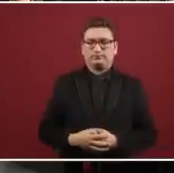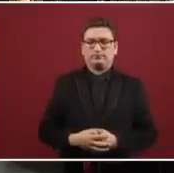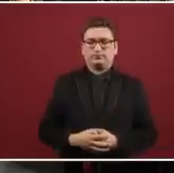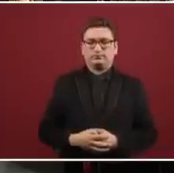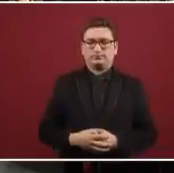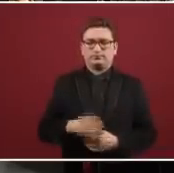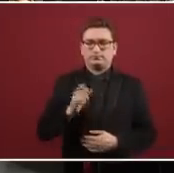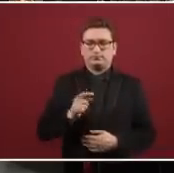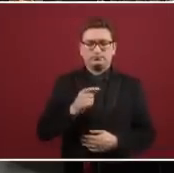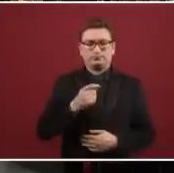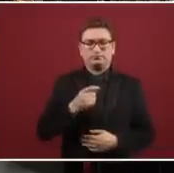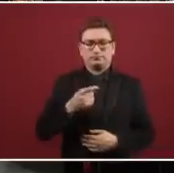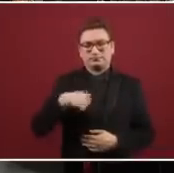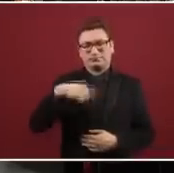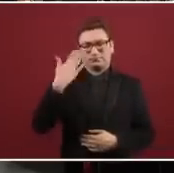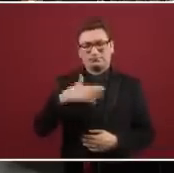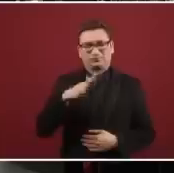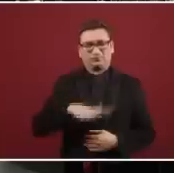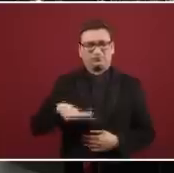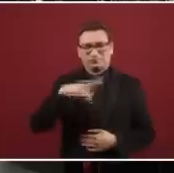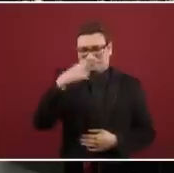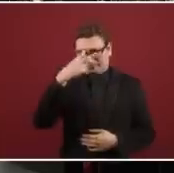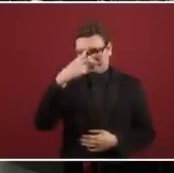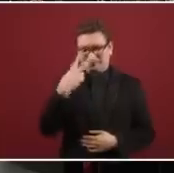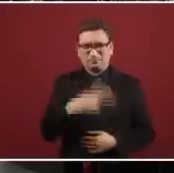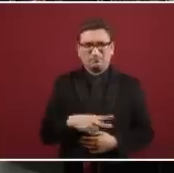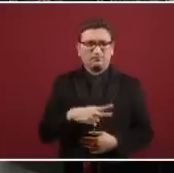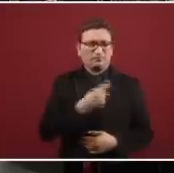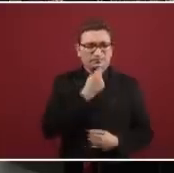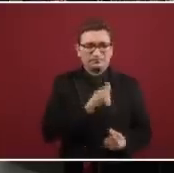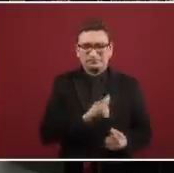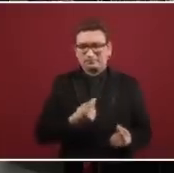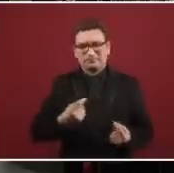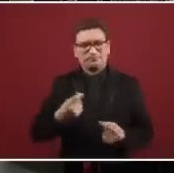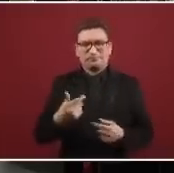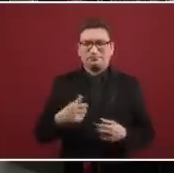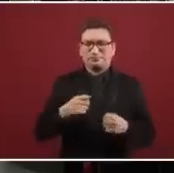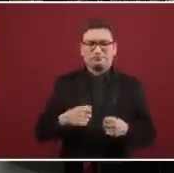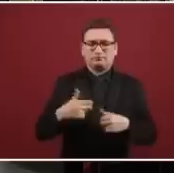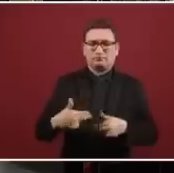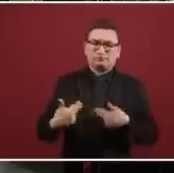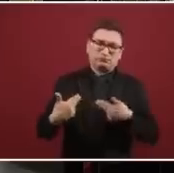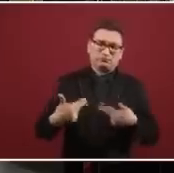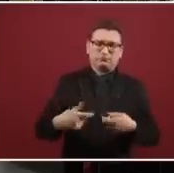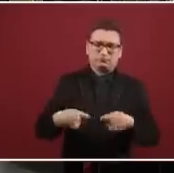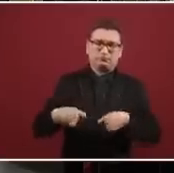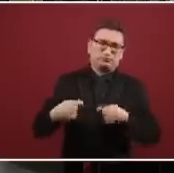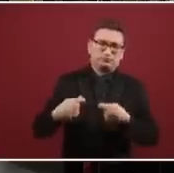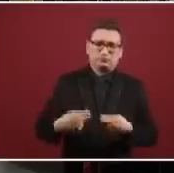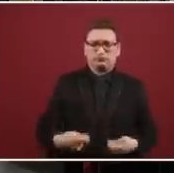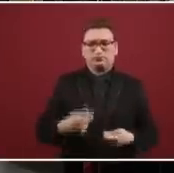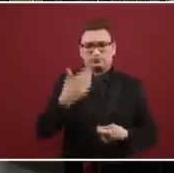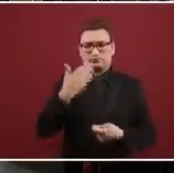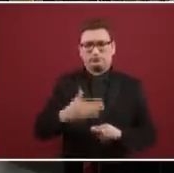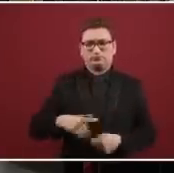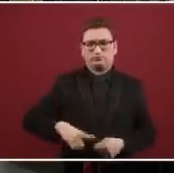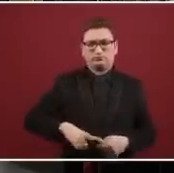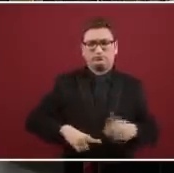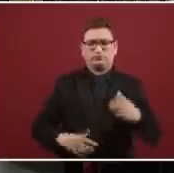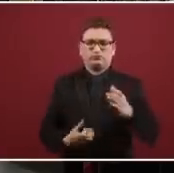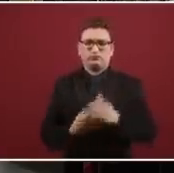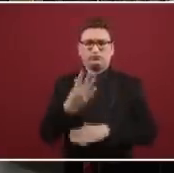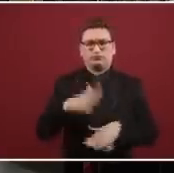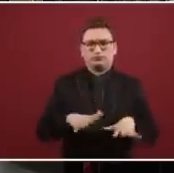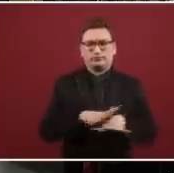esta niñez nuestra que heredará o será portavoz, es simiente de la cuarta transformación,